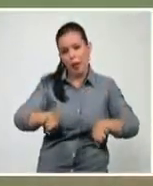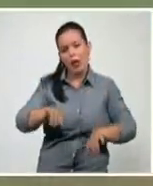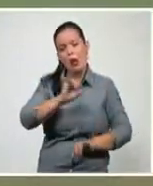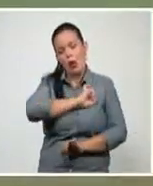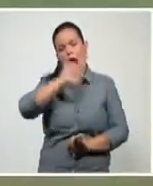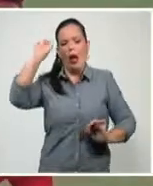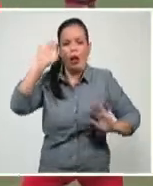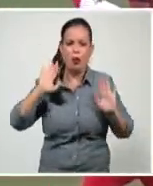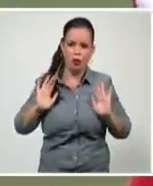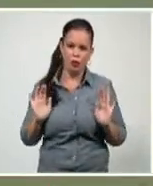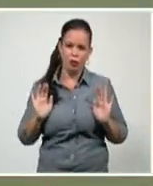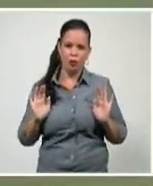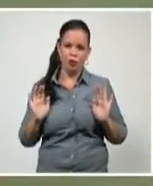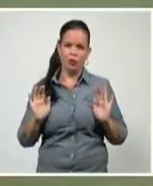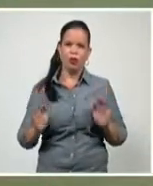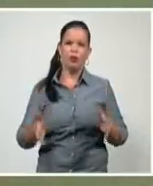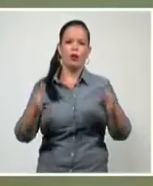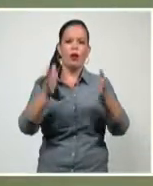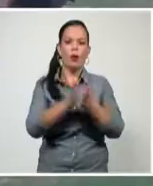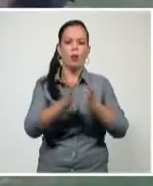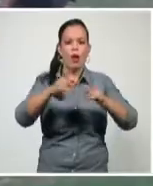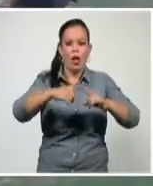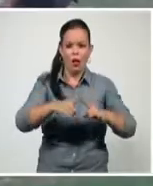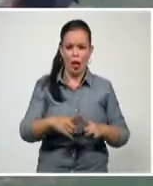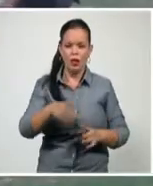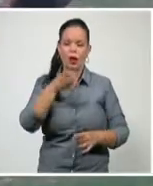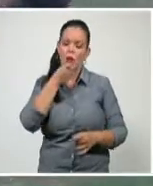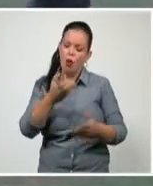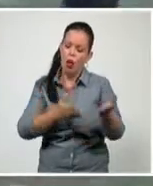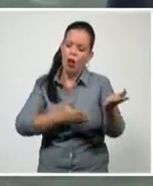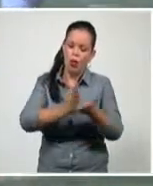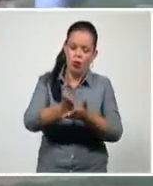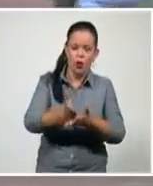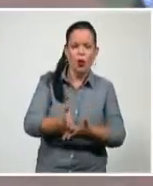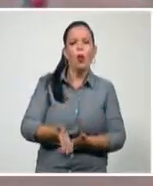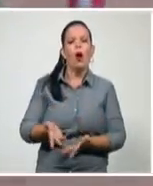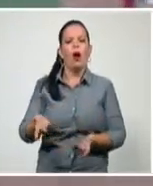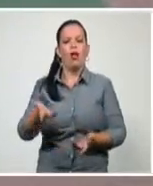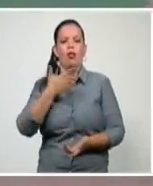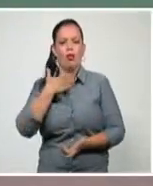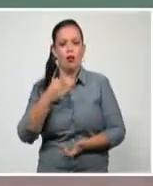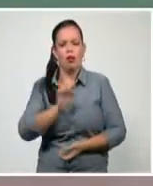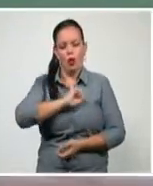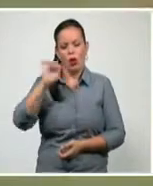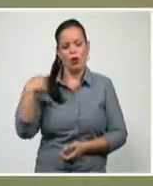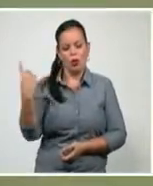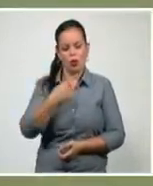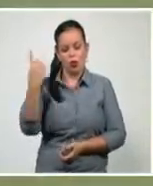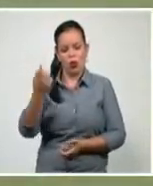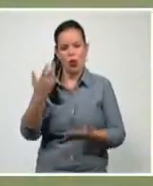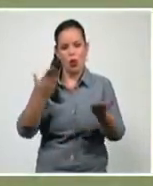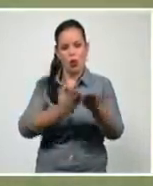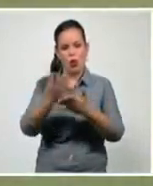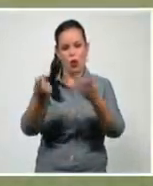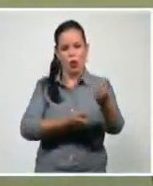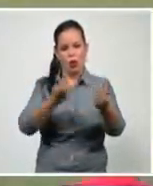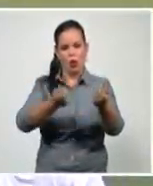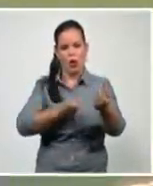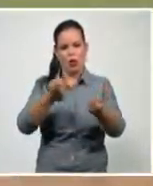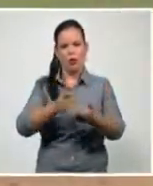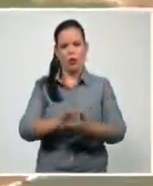siga esperanzado en la victoria de nosotros, somos grandes y vamos a seguir luchando en el terreno de pelota. Pude conectar dos veces, lo que en la otra